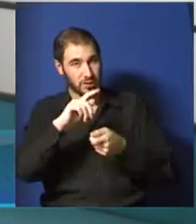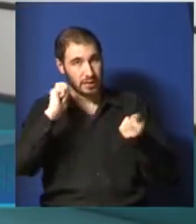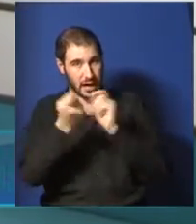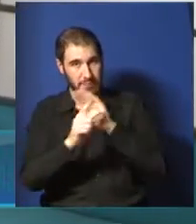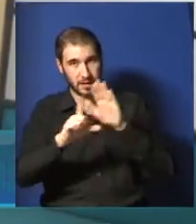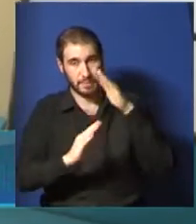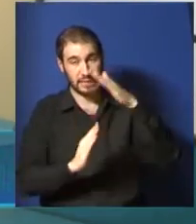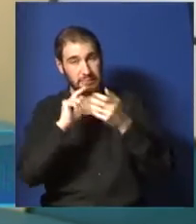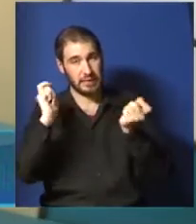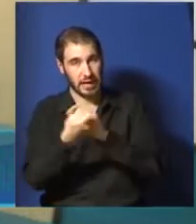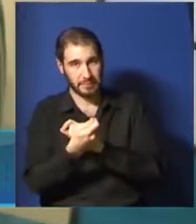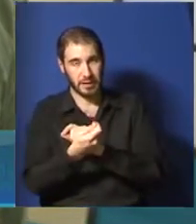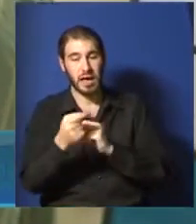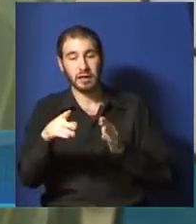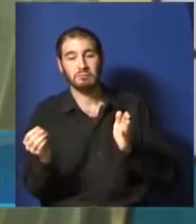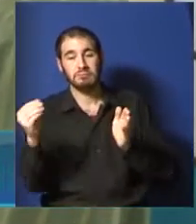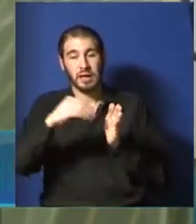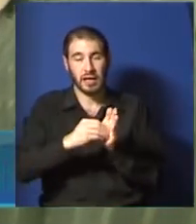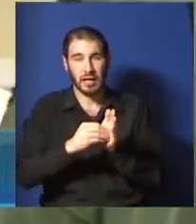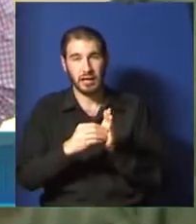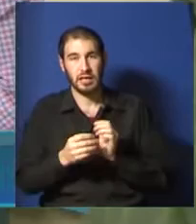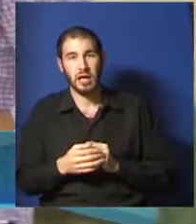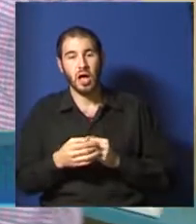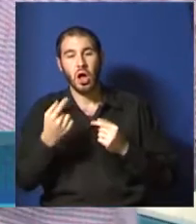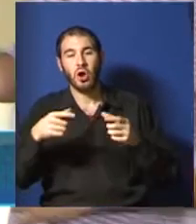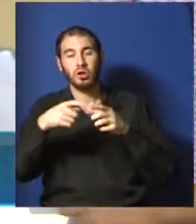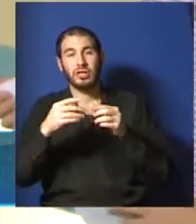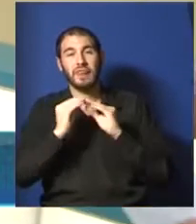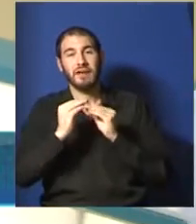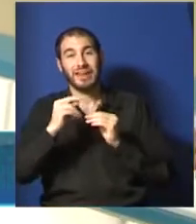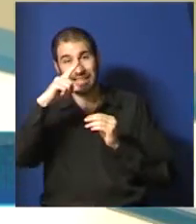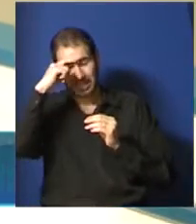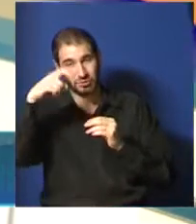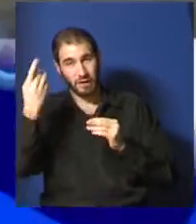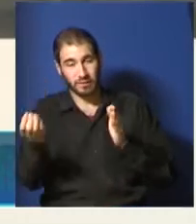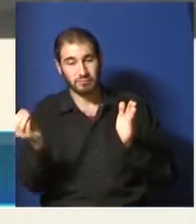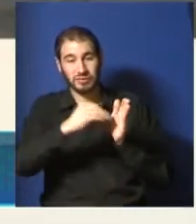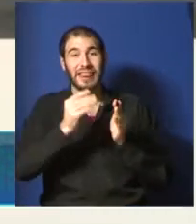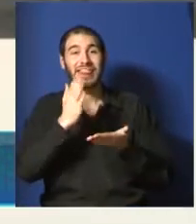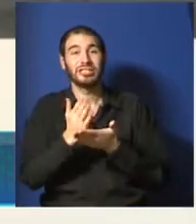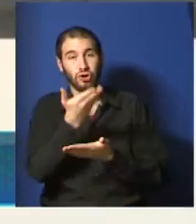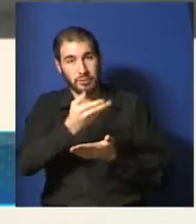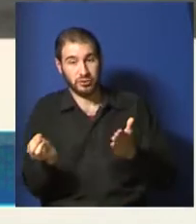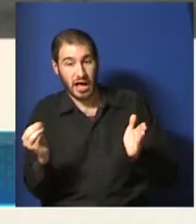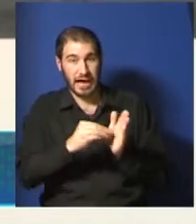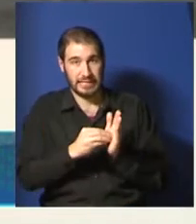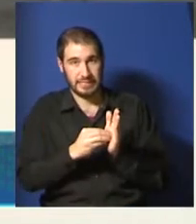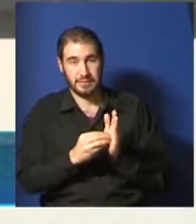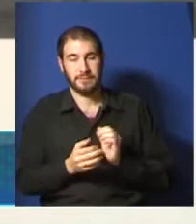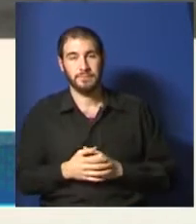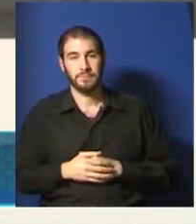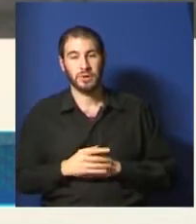se incorporan un bloque de tratados internacionales de derechos humanos, nosotros tenemos